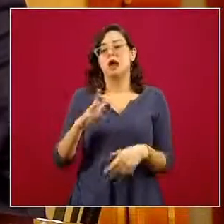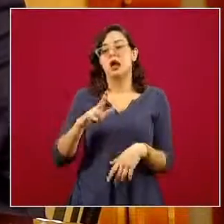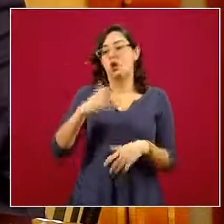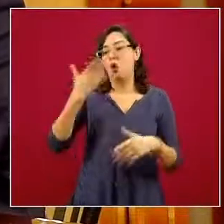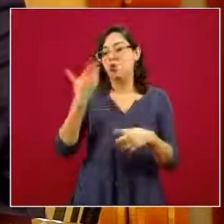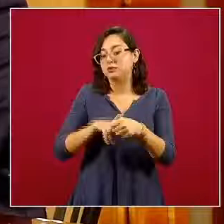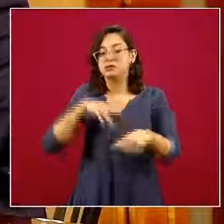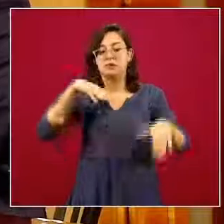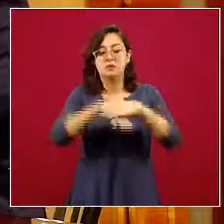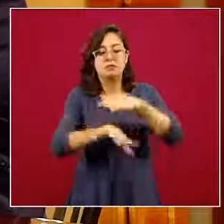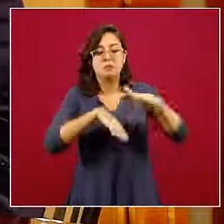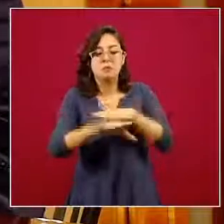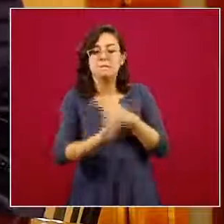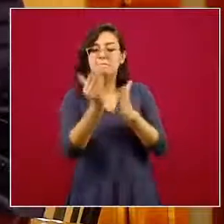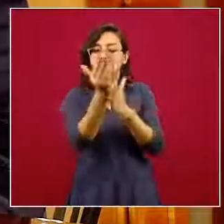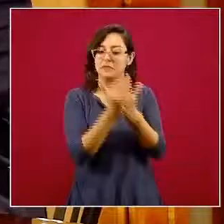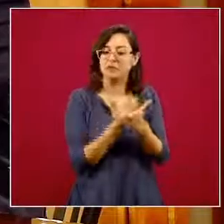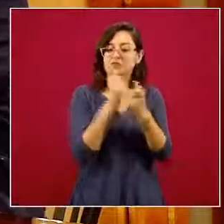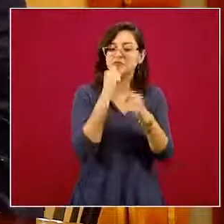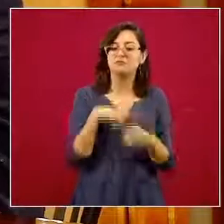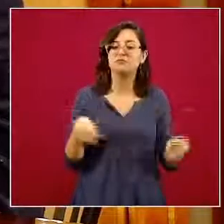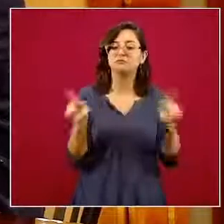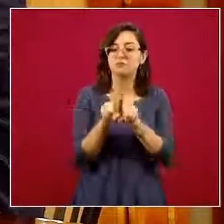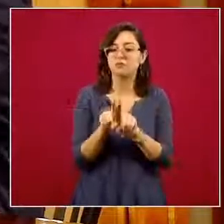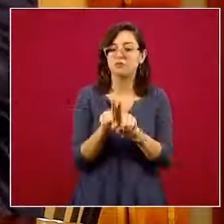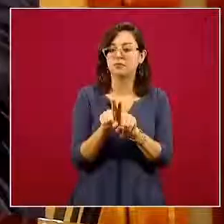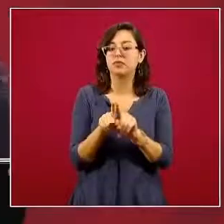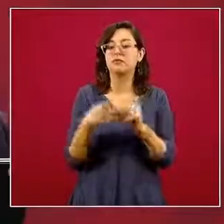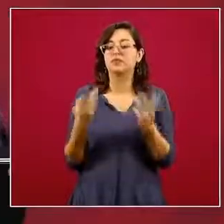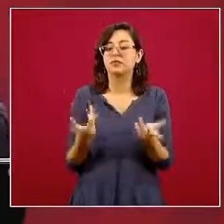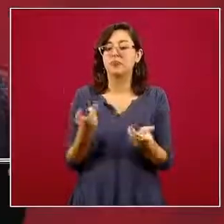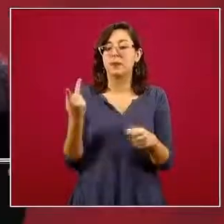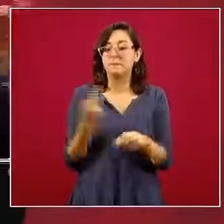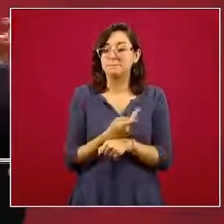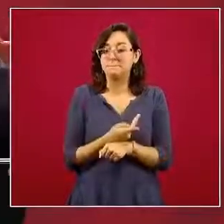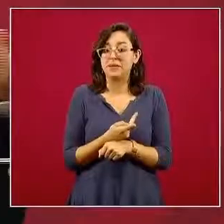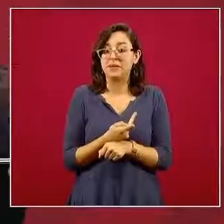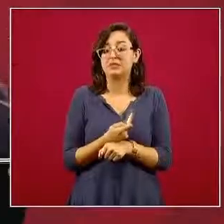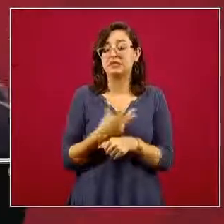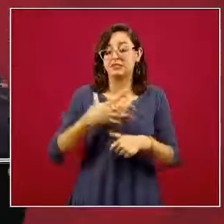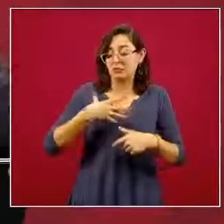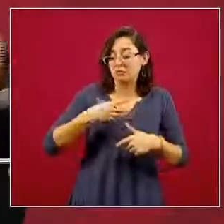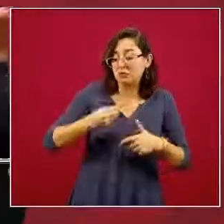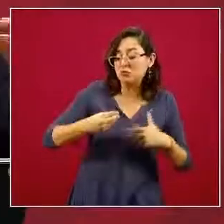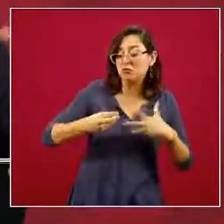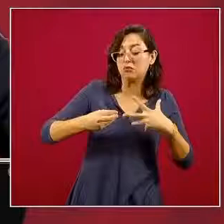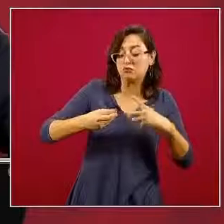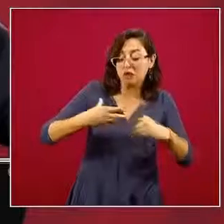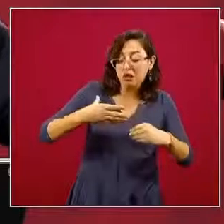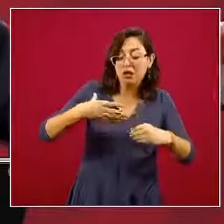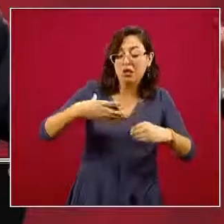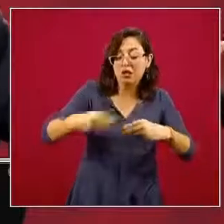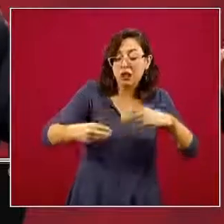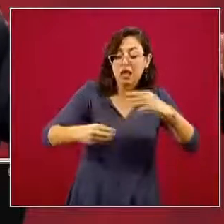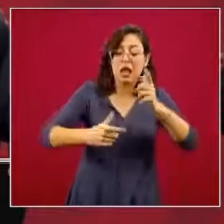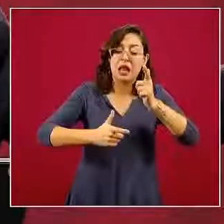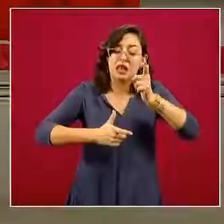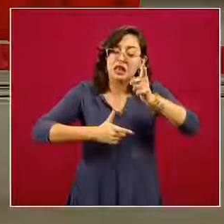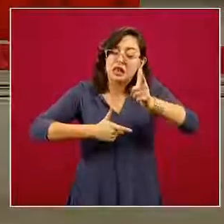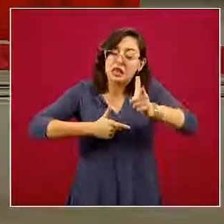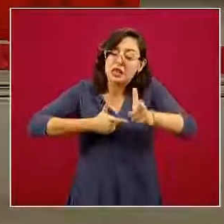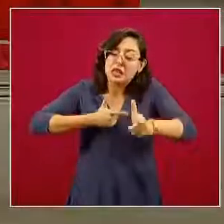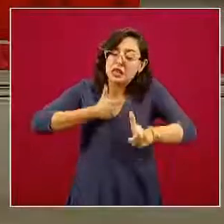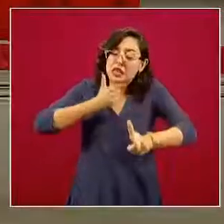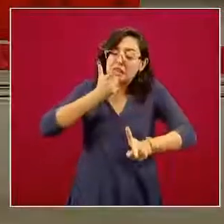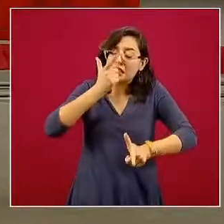máximo de hospitalizaciones. Entonces, en la medida que tuvimos una curva epidémica lenta, ciertamente lenta